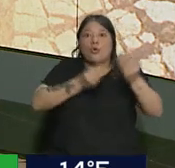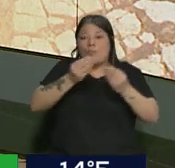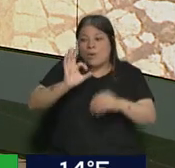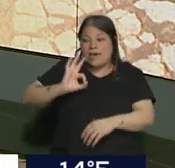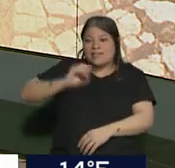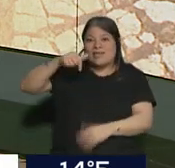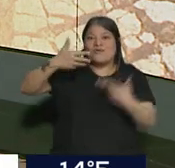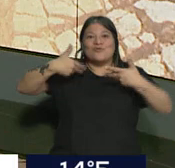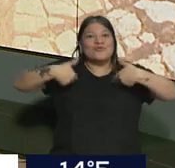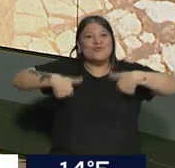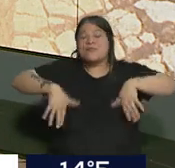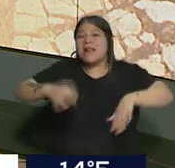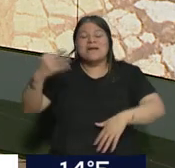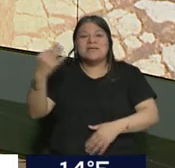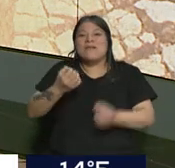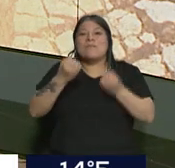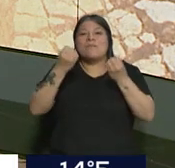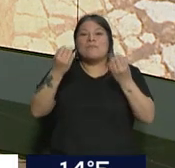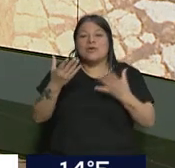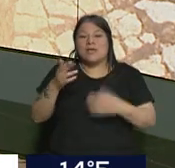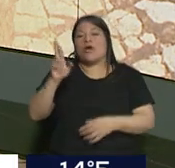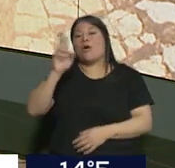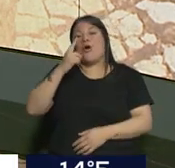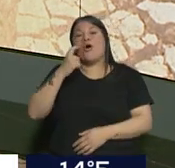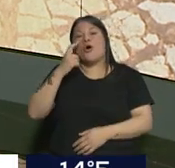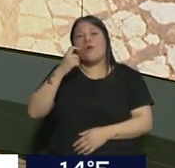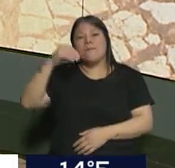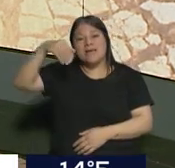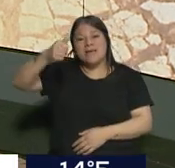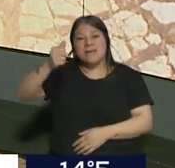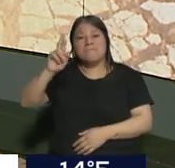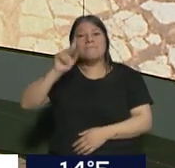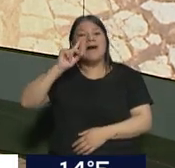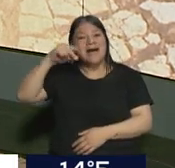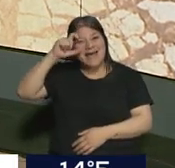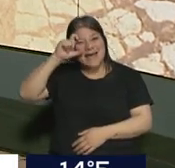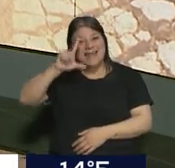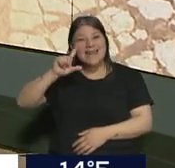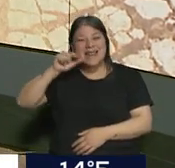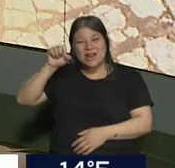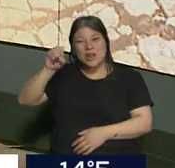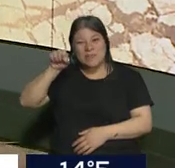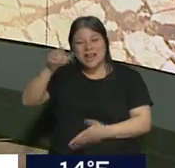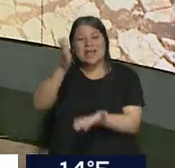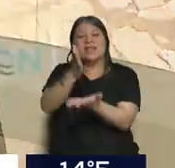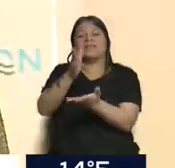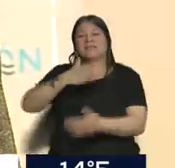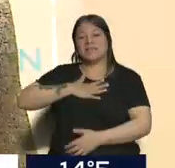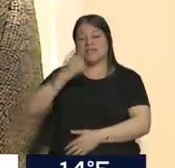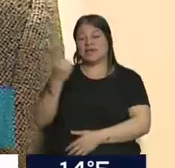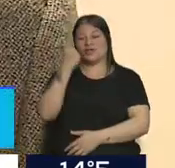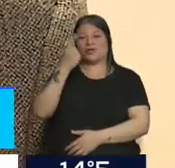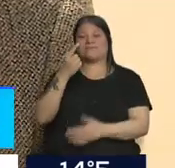año normal y excepcional? Lo explica Sergio Marinelli, quien es el director general del Departamento de Irrigación.